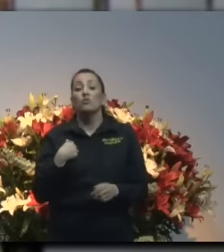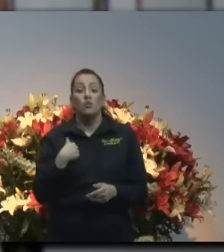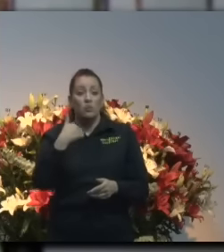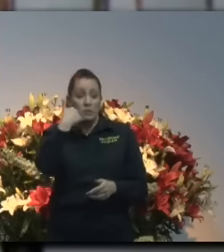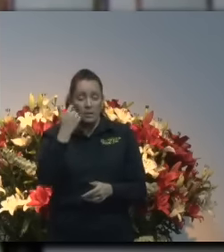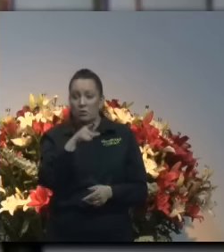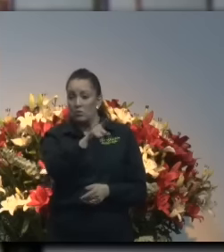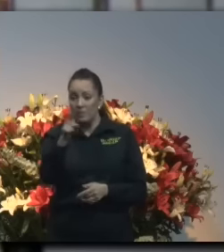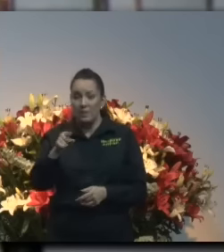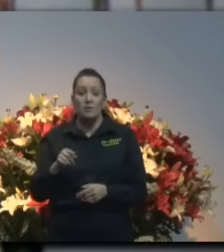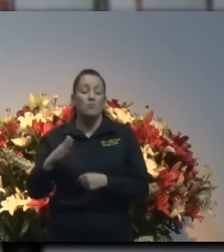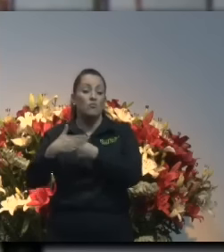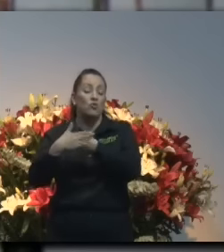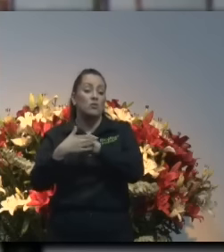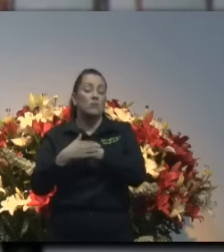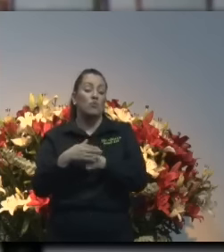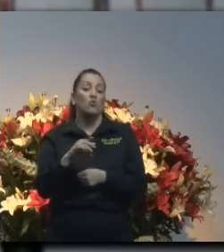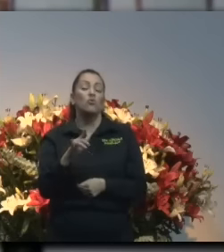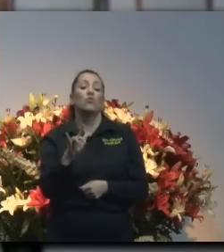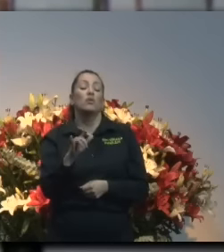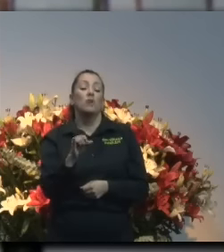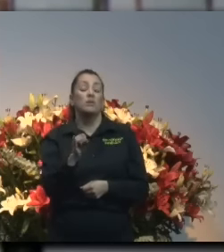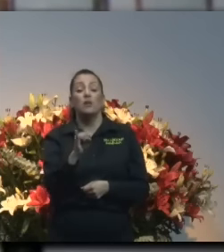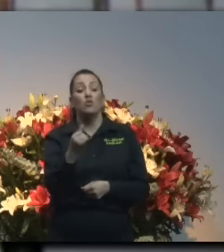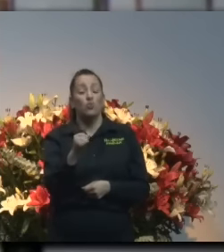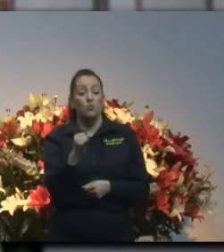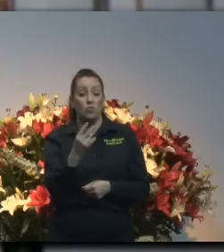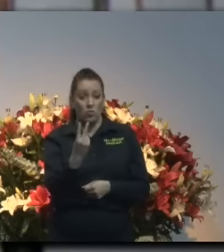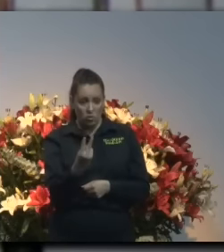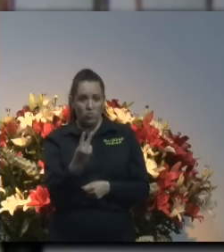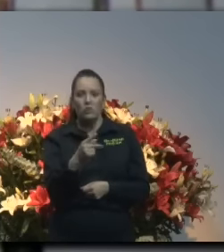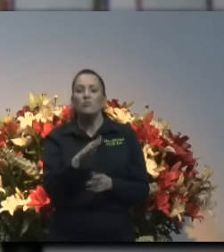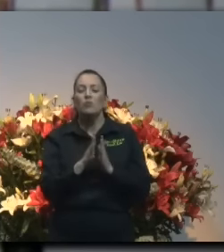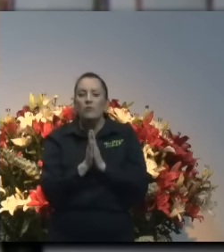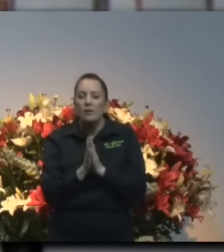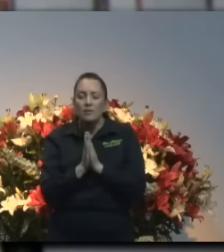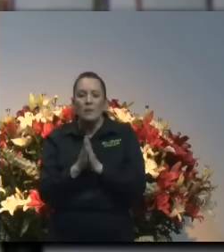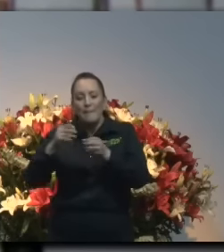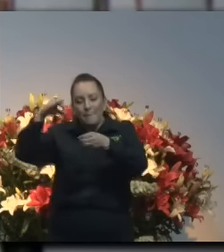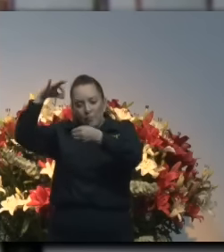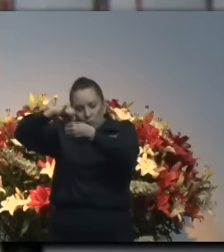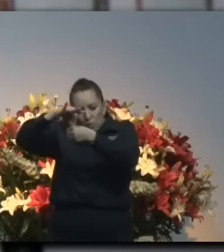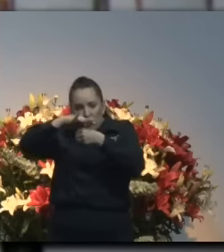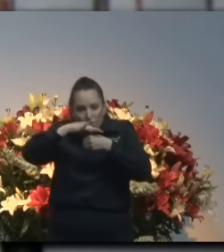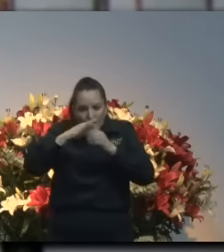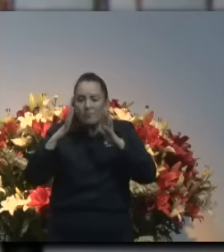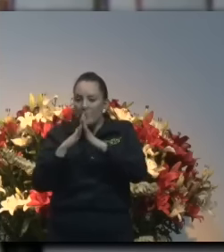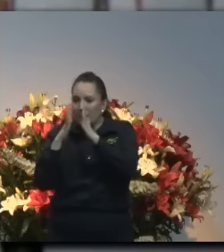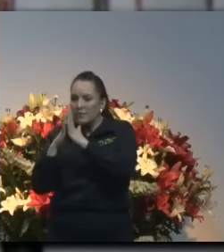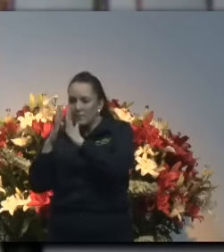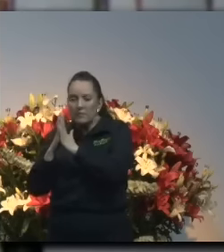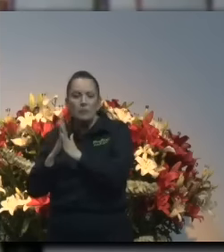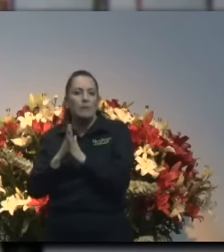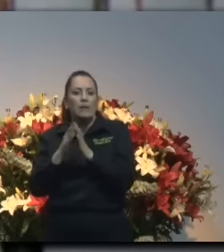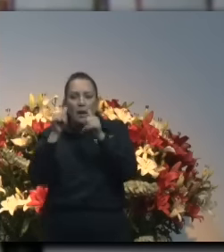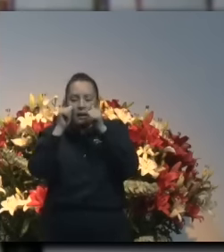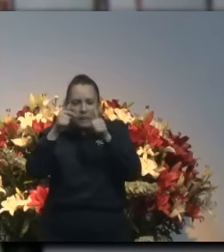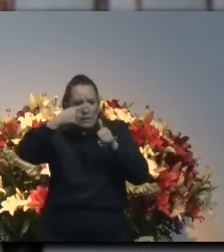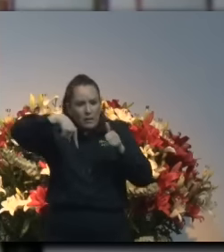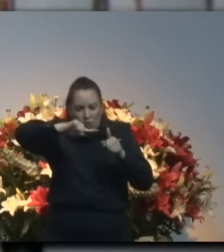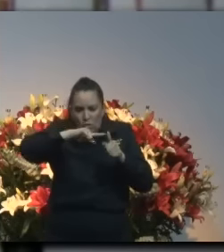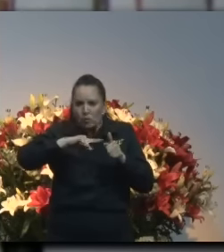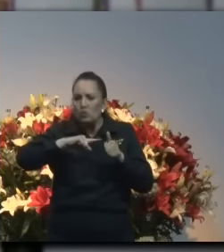decisión, que participen, que escuchen, que nos conozcan más. Voy a seguir presentando las